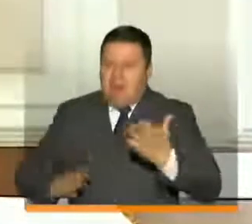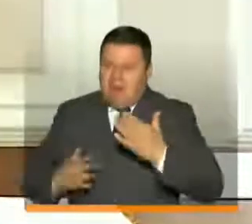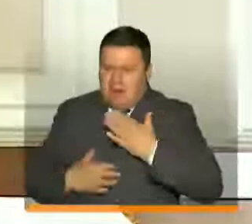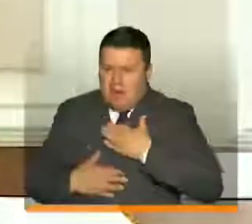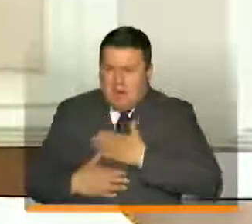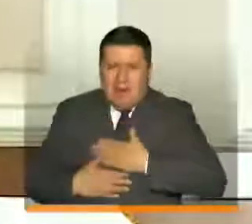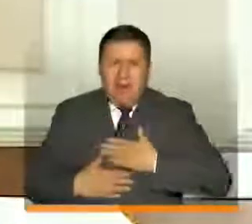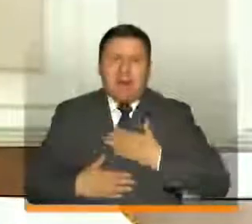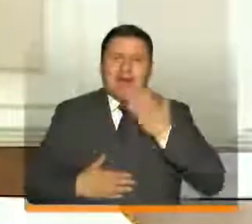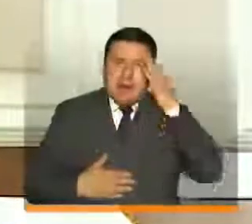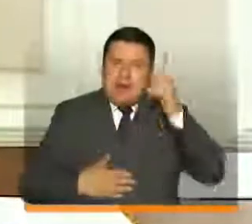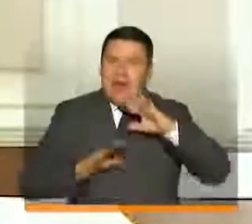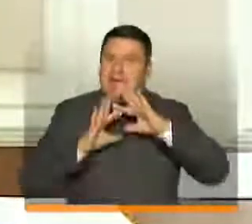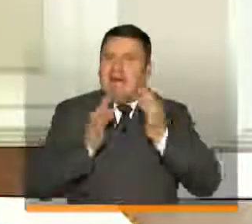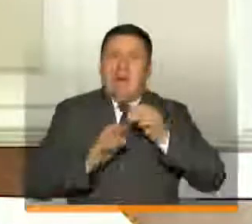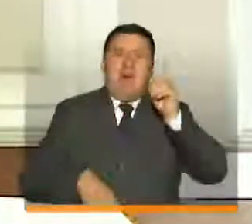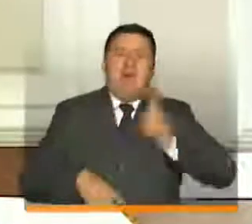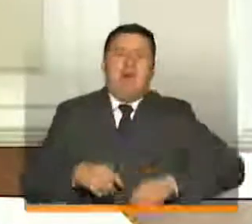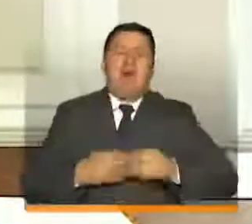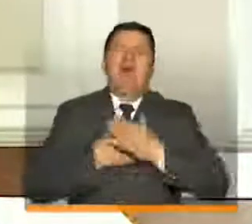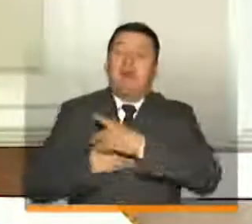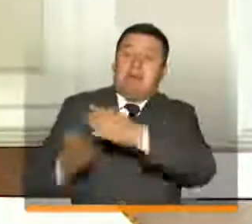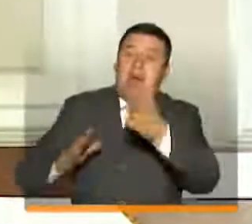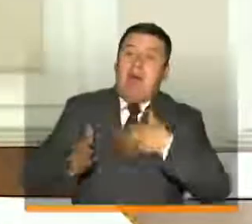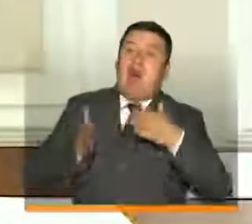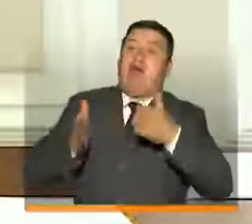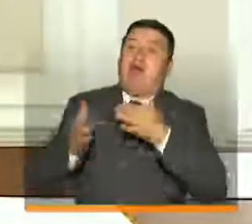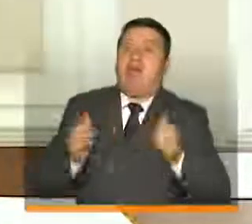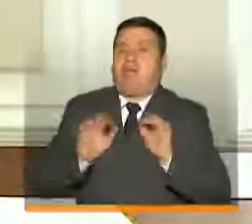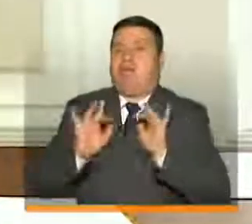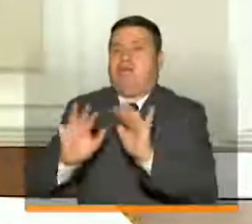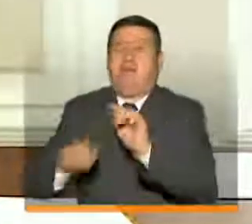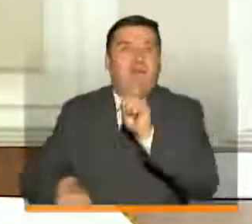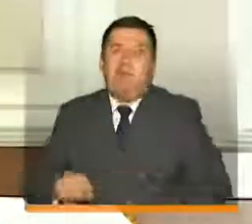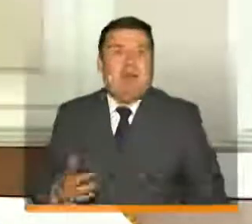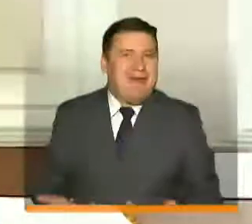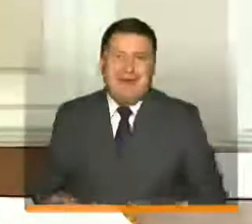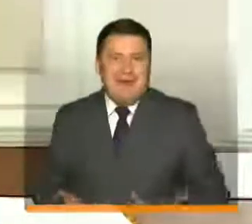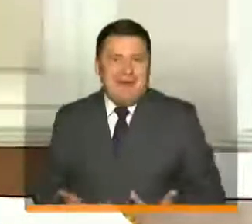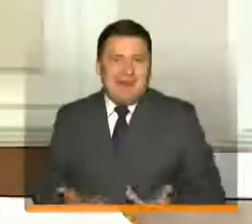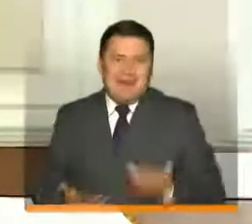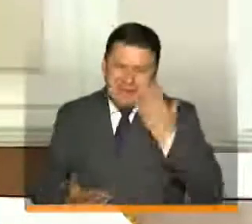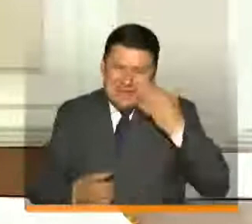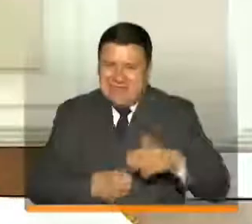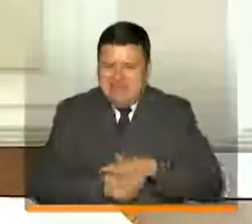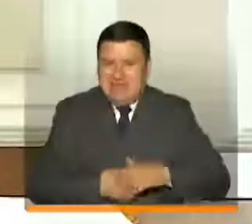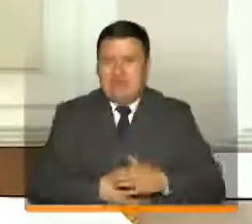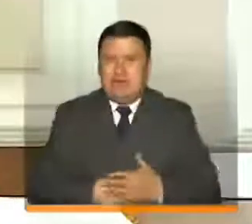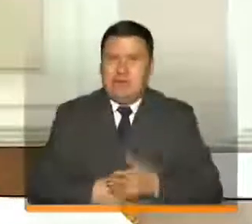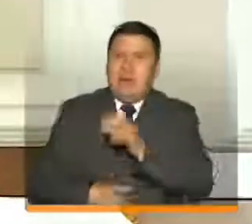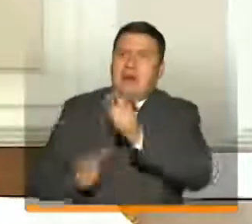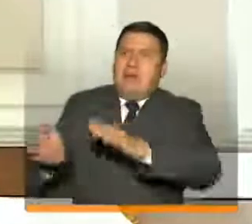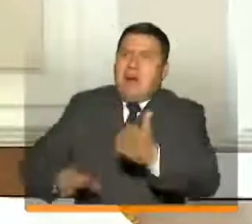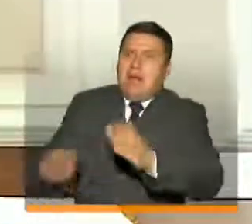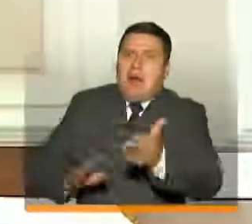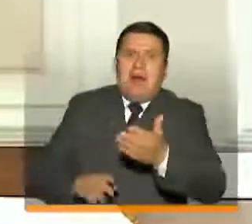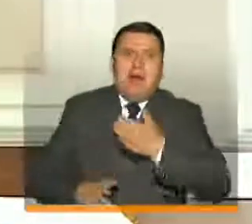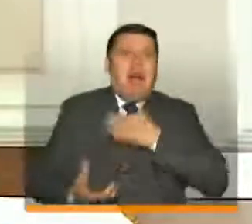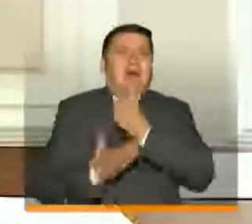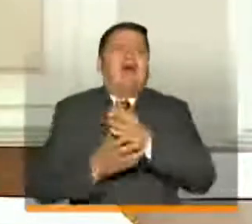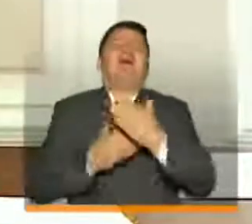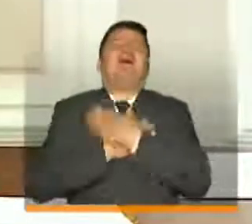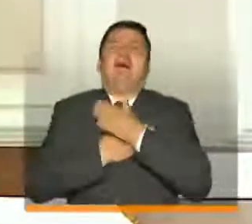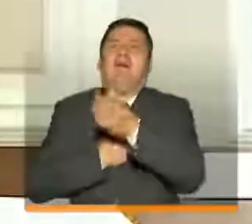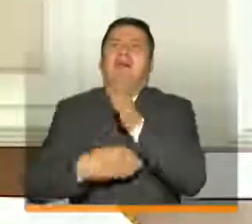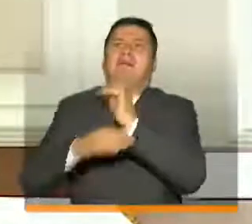porque muchas de las familias no han podido tener pues funerales por las circunstancias en las que hemos estado, han perdido a los seres queridos, y a veces